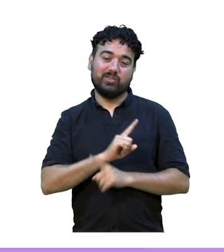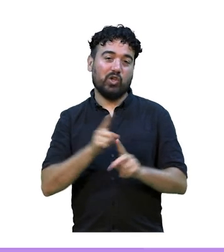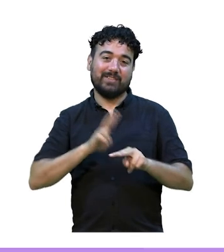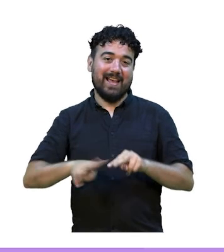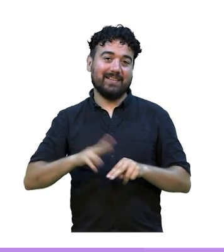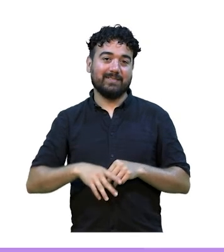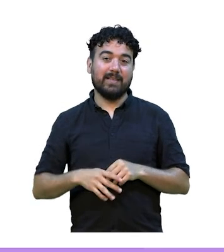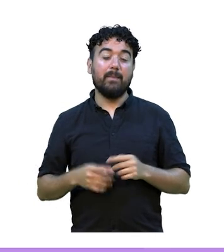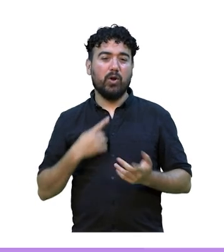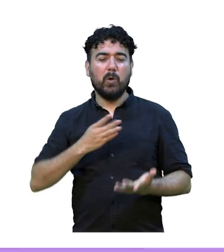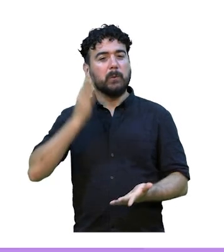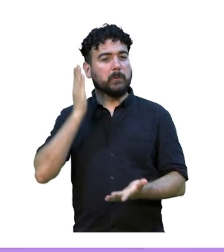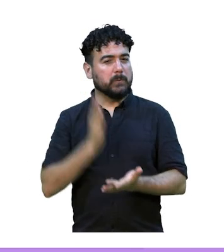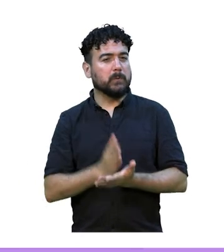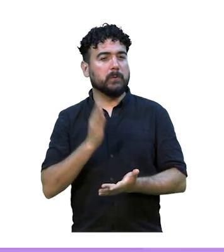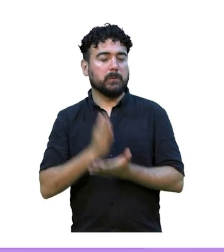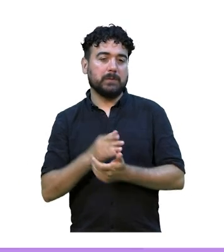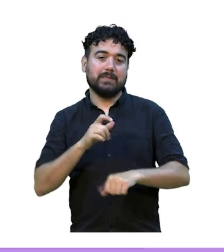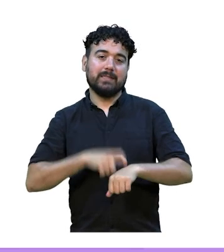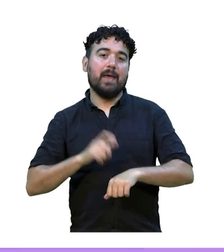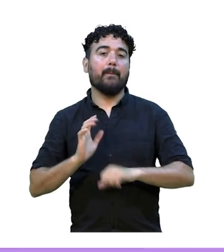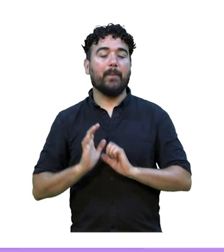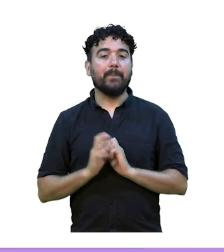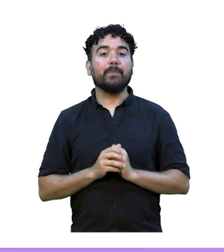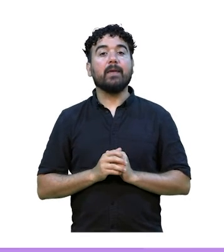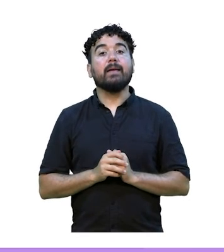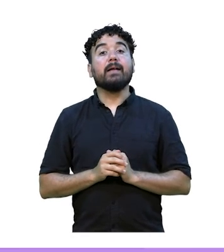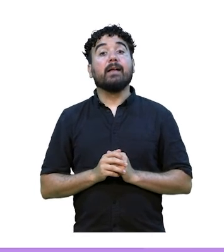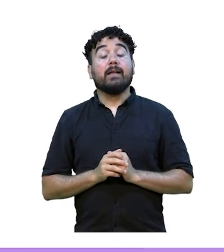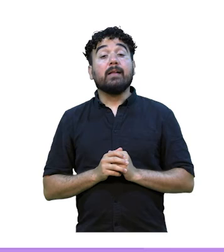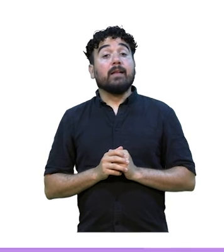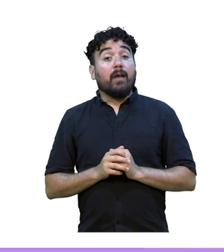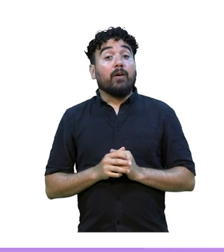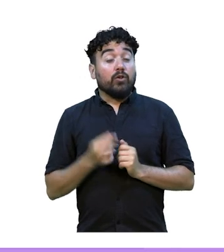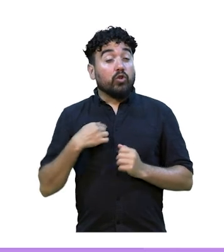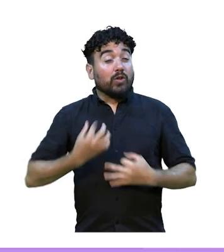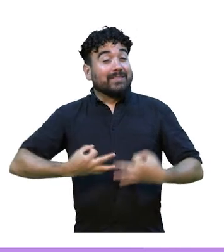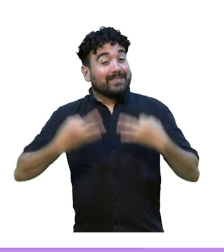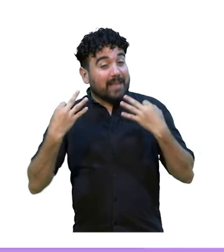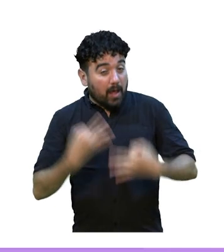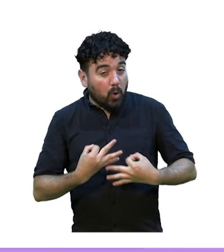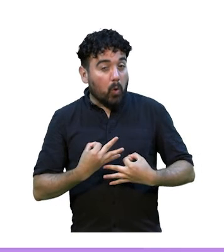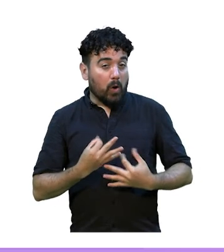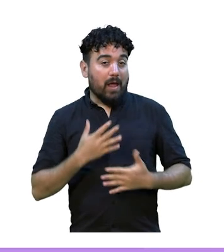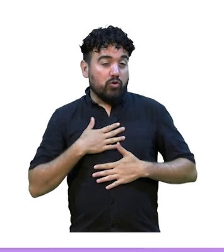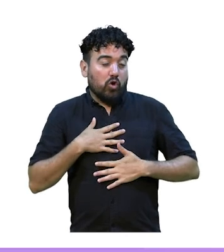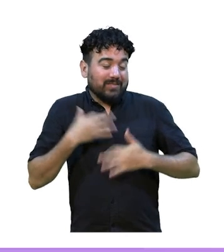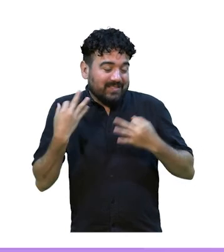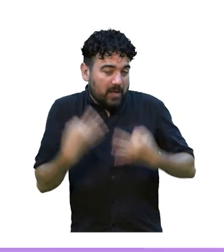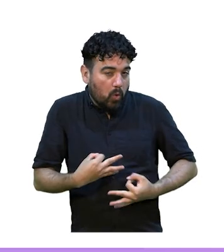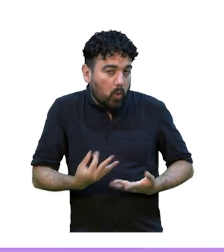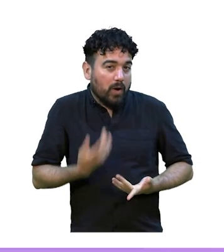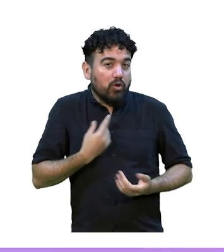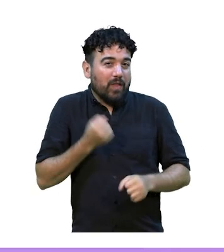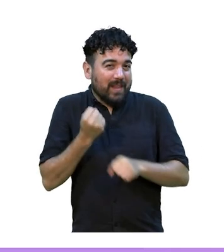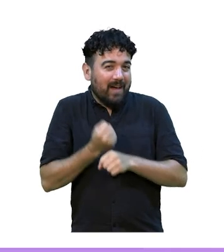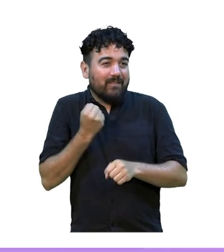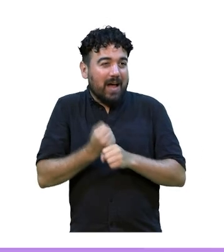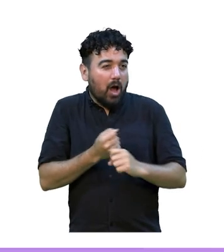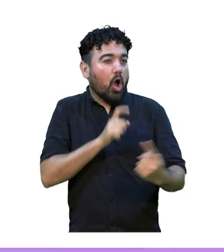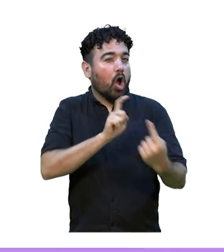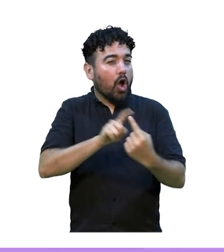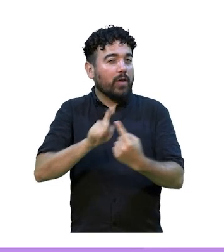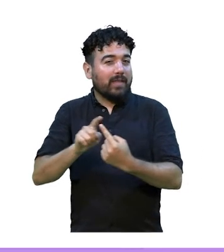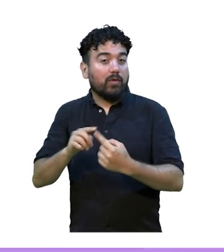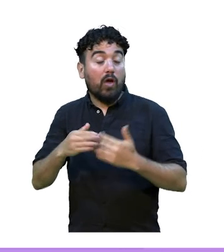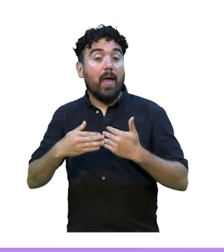el país, ¿ya? Aunque voy a ser así bien tajante en aras del tiempo, te podría asegurar,